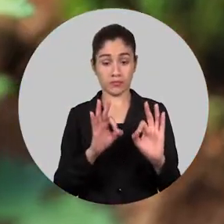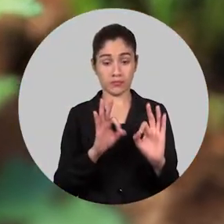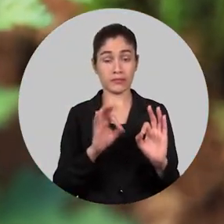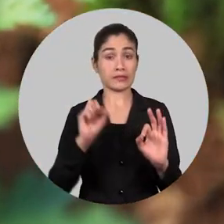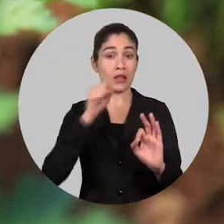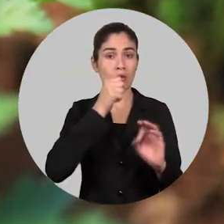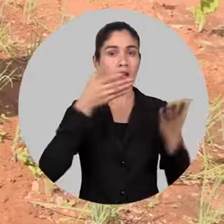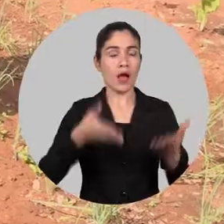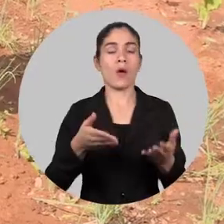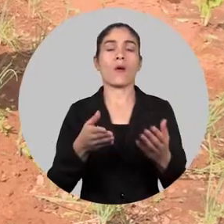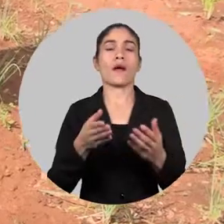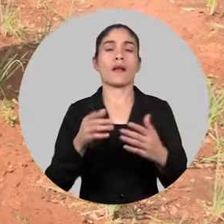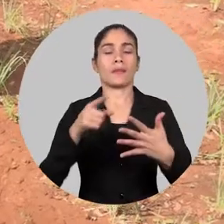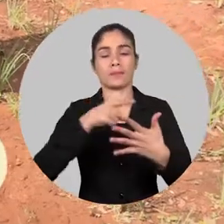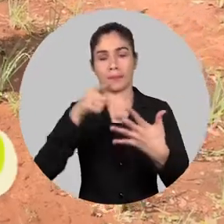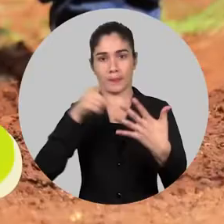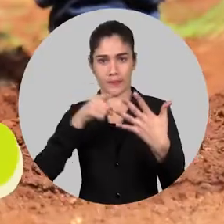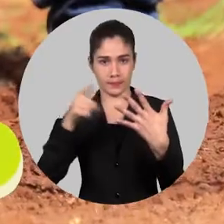Ahora perejil.